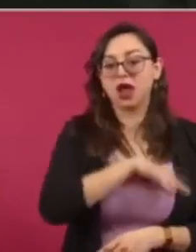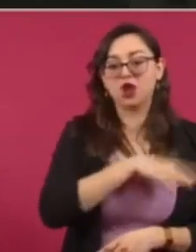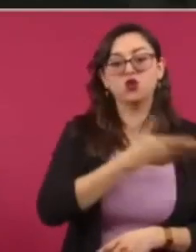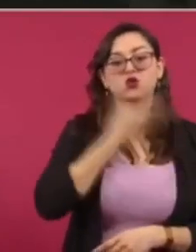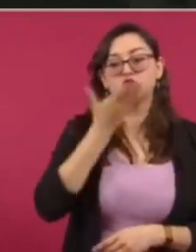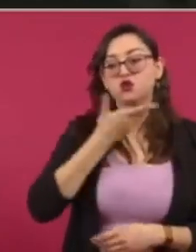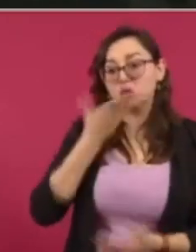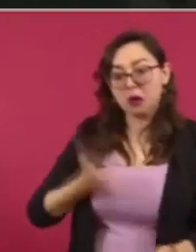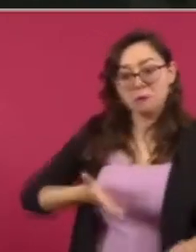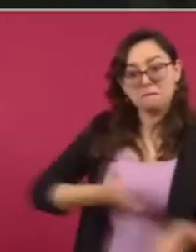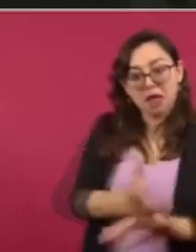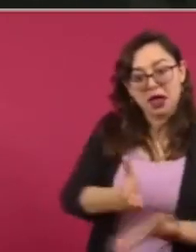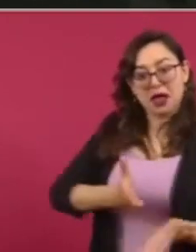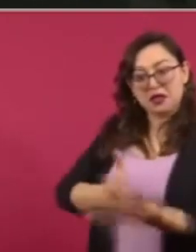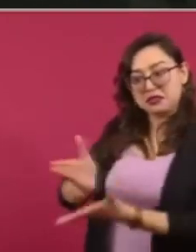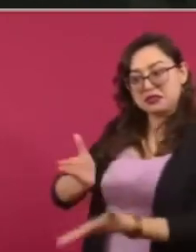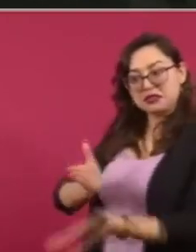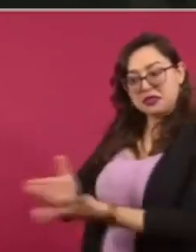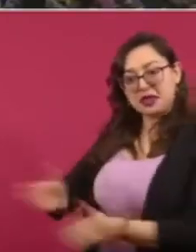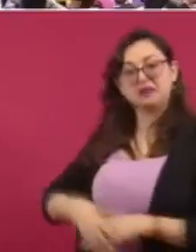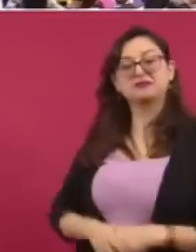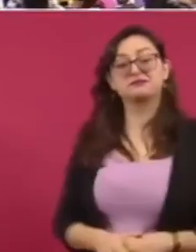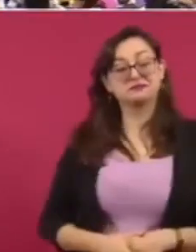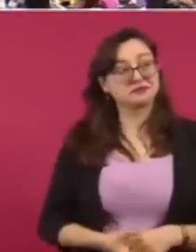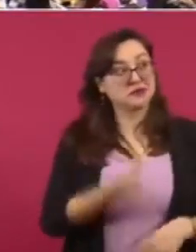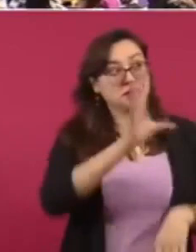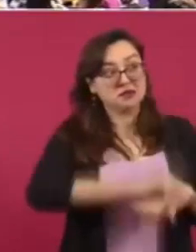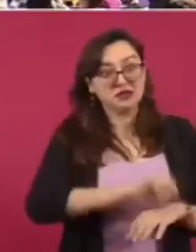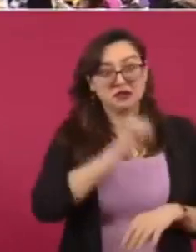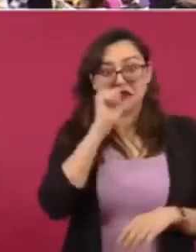¿no? Sin pedir permiso.